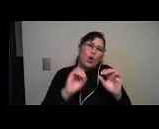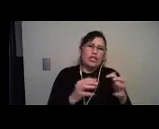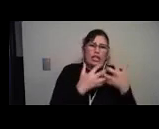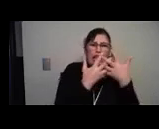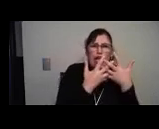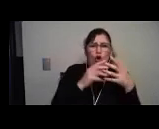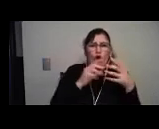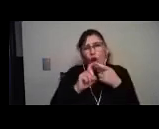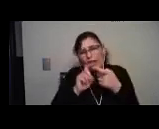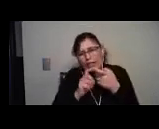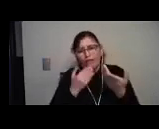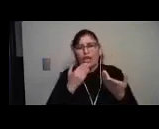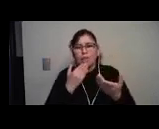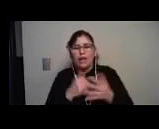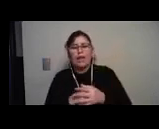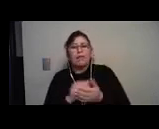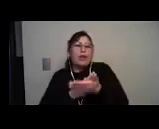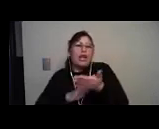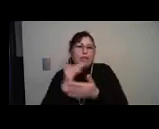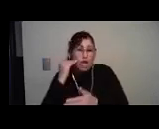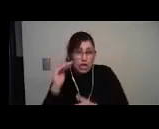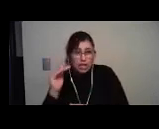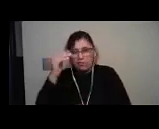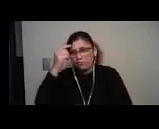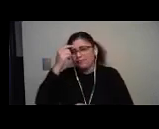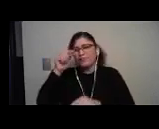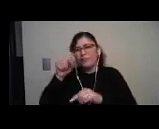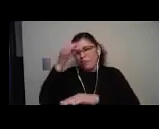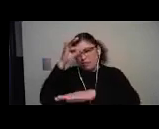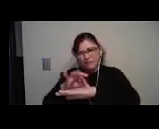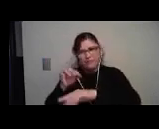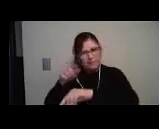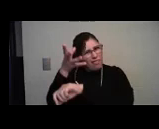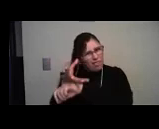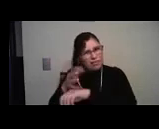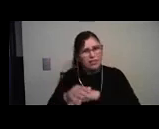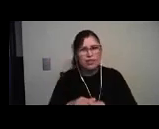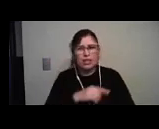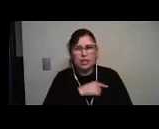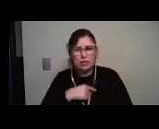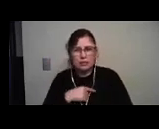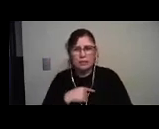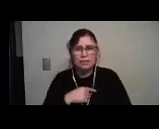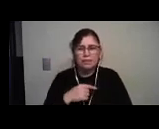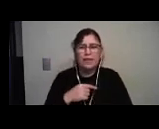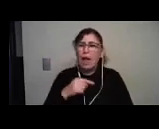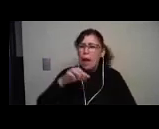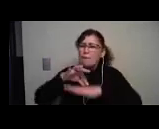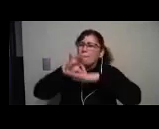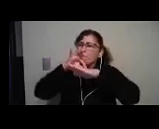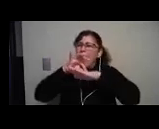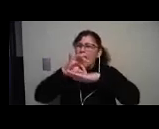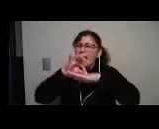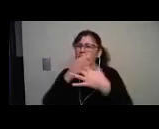hay una enfermedad que se llama en niños, lo típico, que se llama epidermólisis bulosa o piel de cristal, ya que es lo